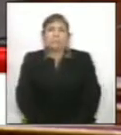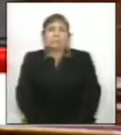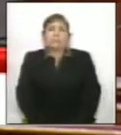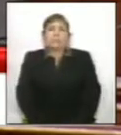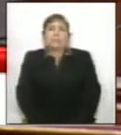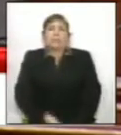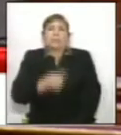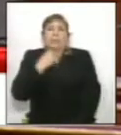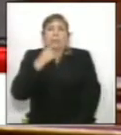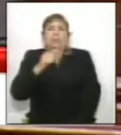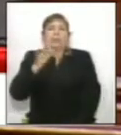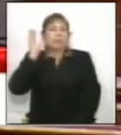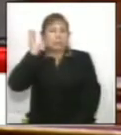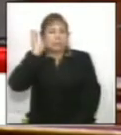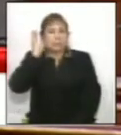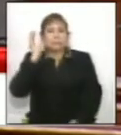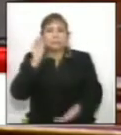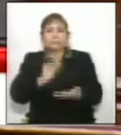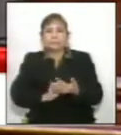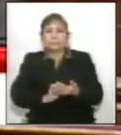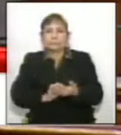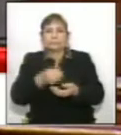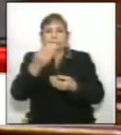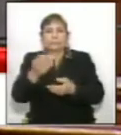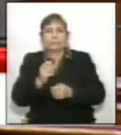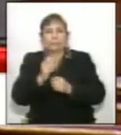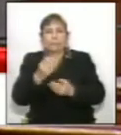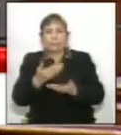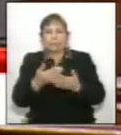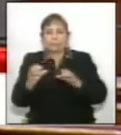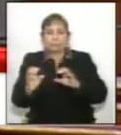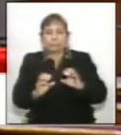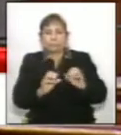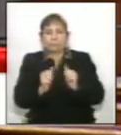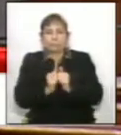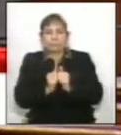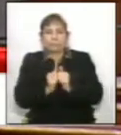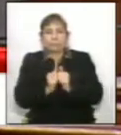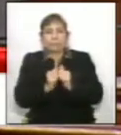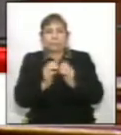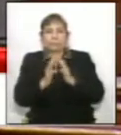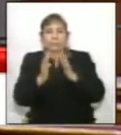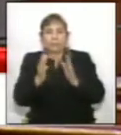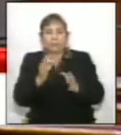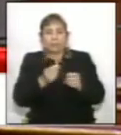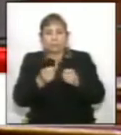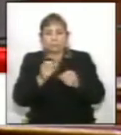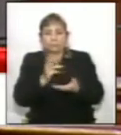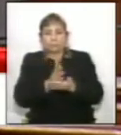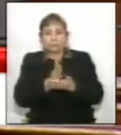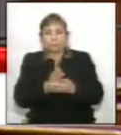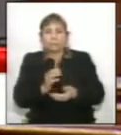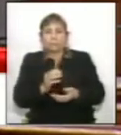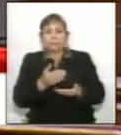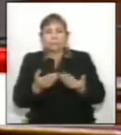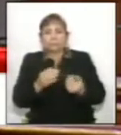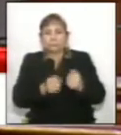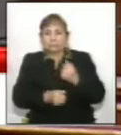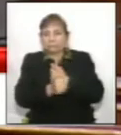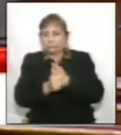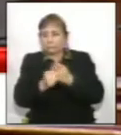ha escuchado una vez más que la entrega de bonos se realizará con el mayor cuidado posible, sin poner en riesgo a